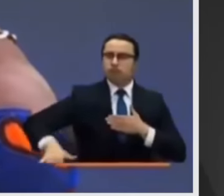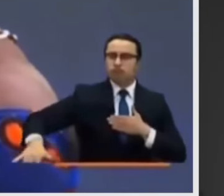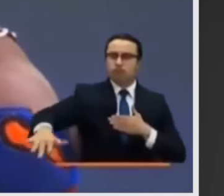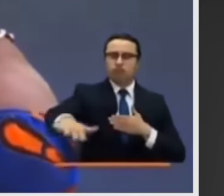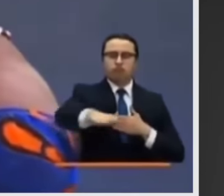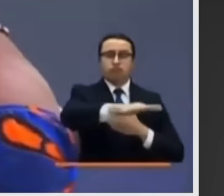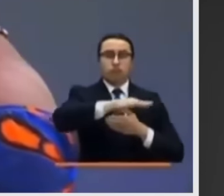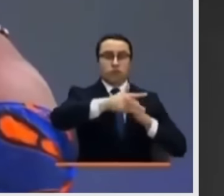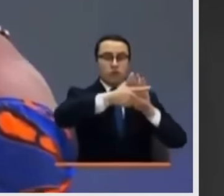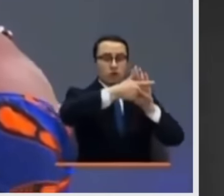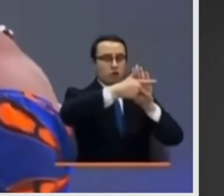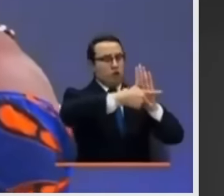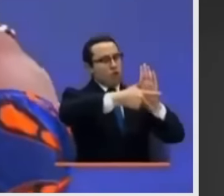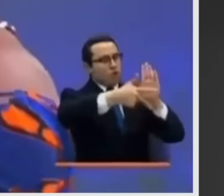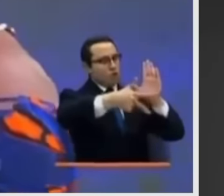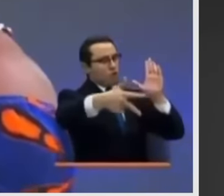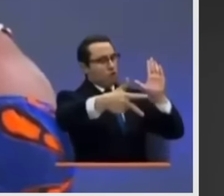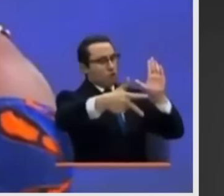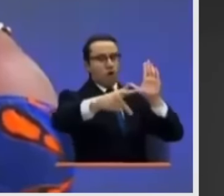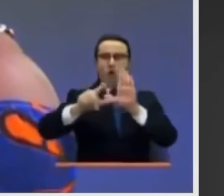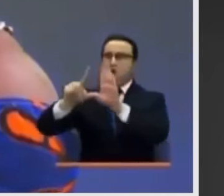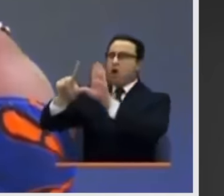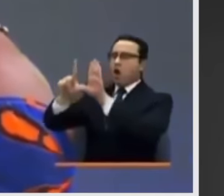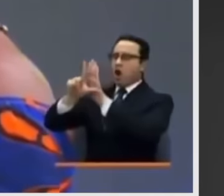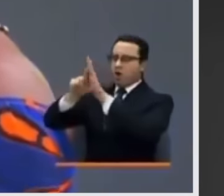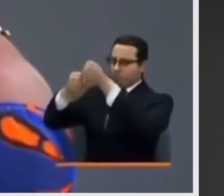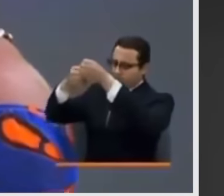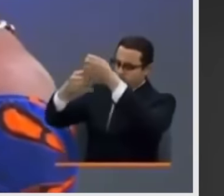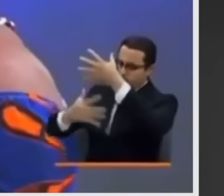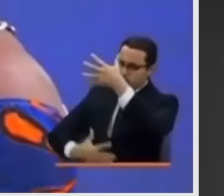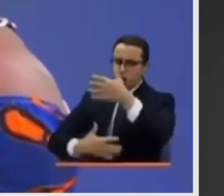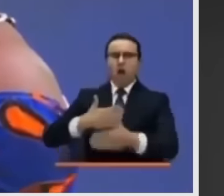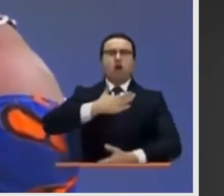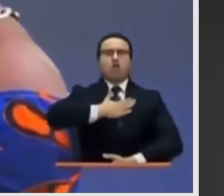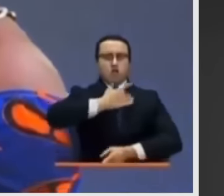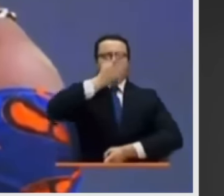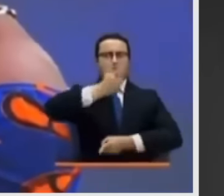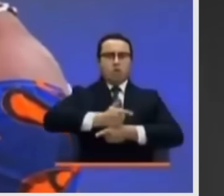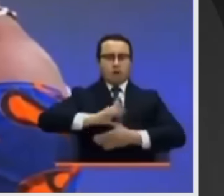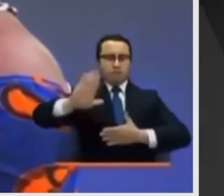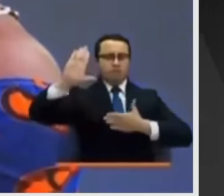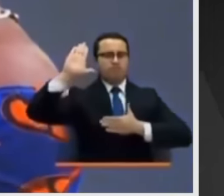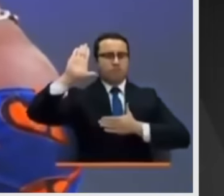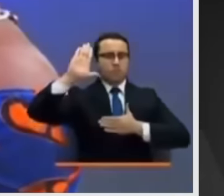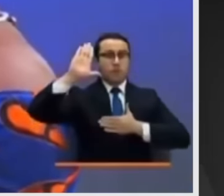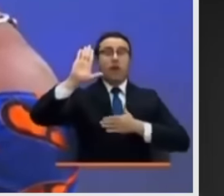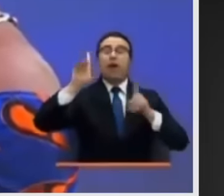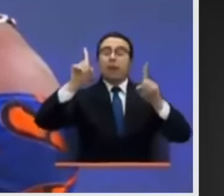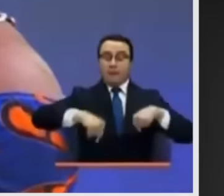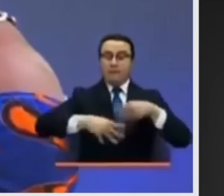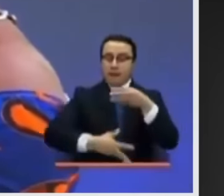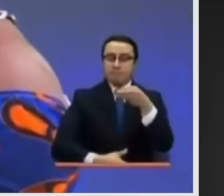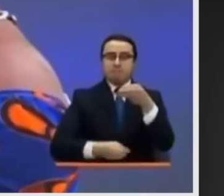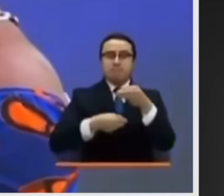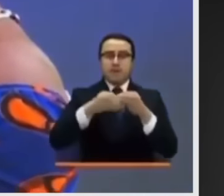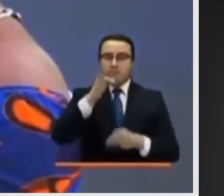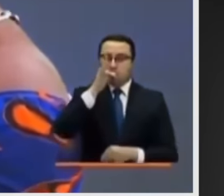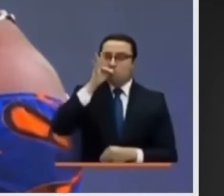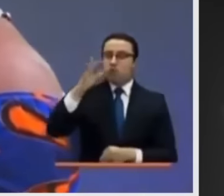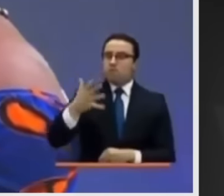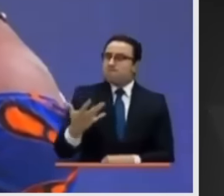la Constitución y las leyes de Colombia. También juro ante mis